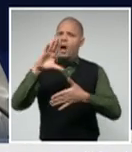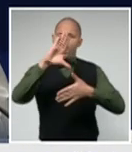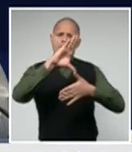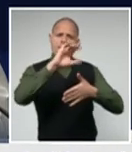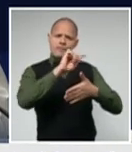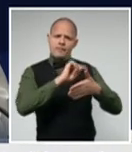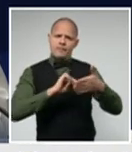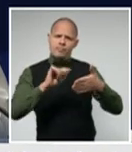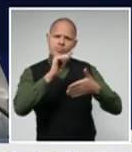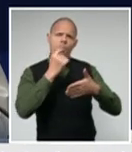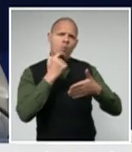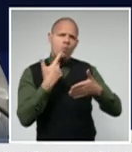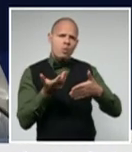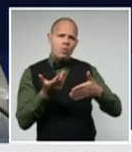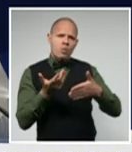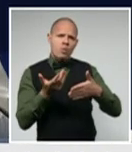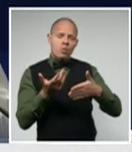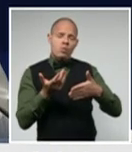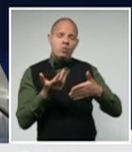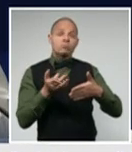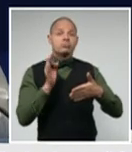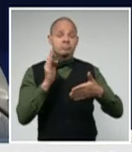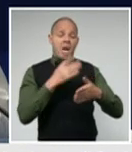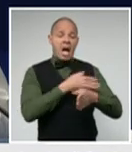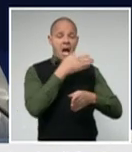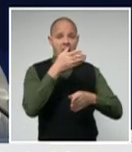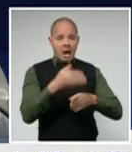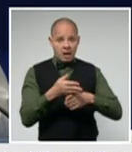continúa aportando hasta el día de ayer el